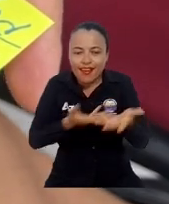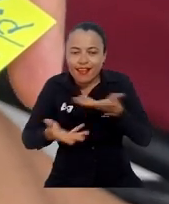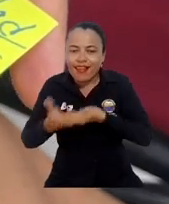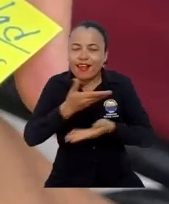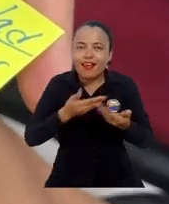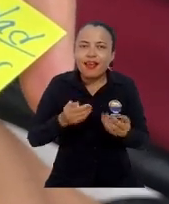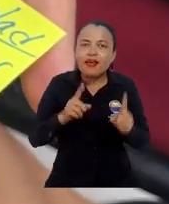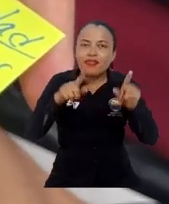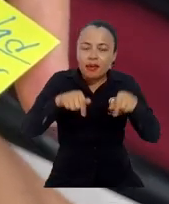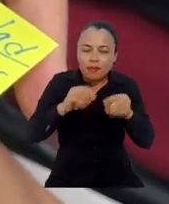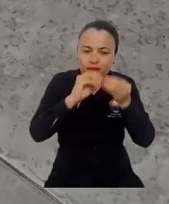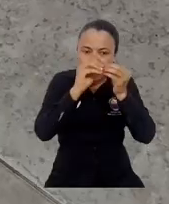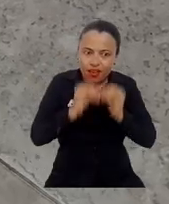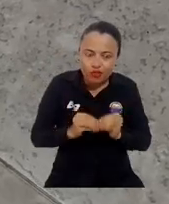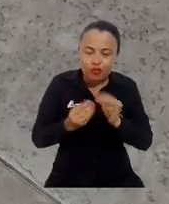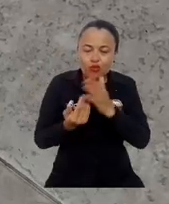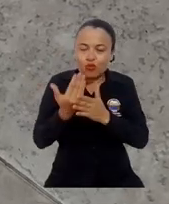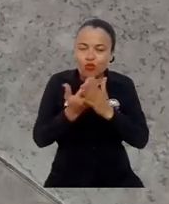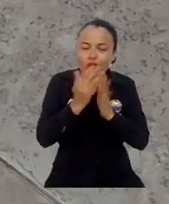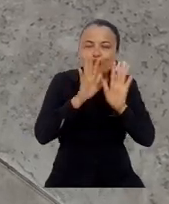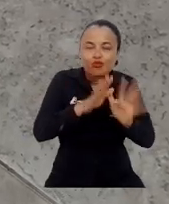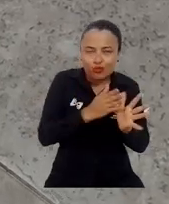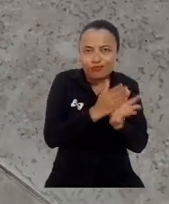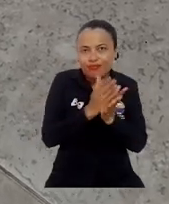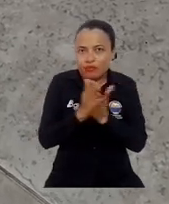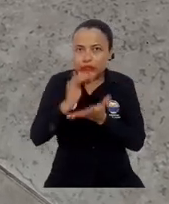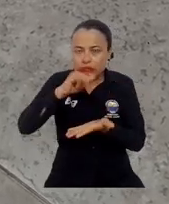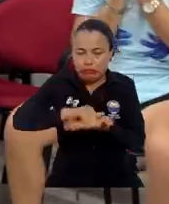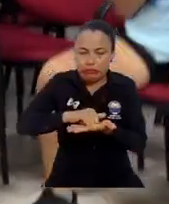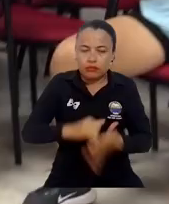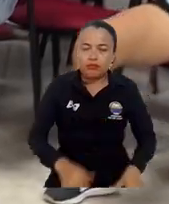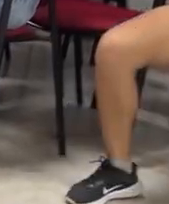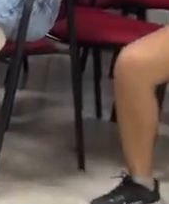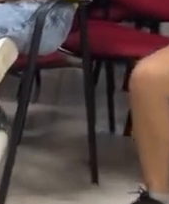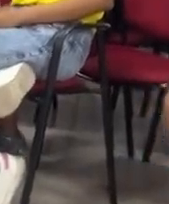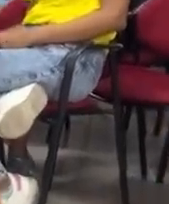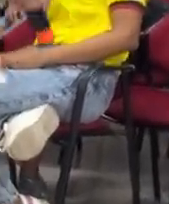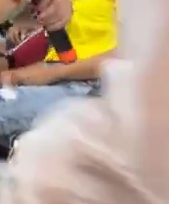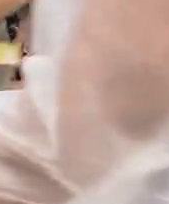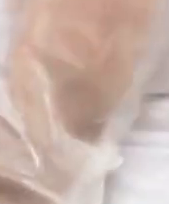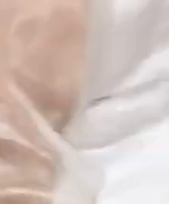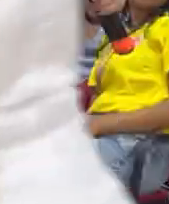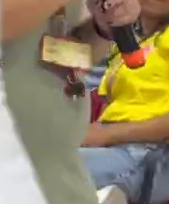de integración, sino también de creación de programa.